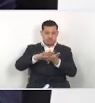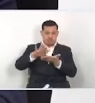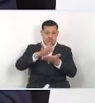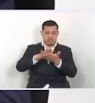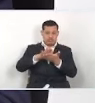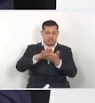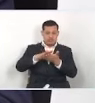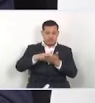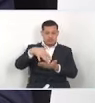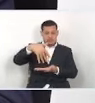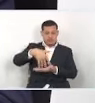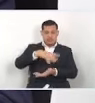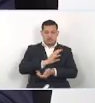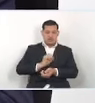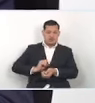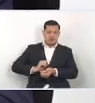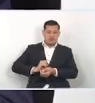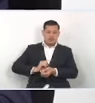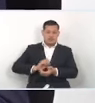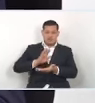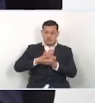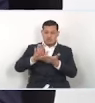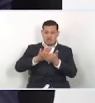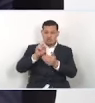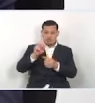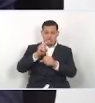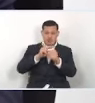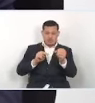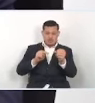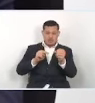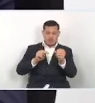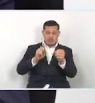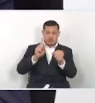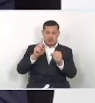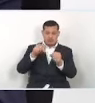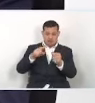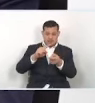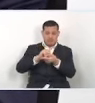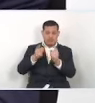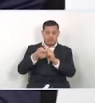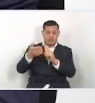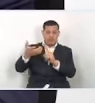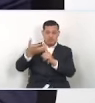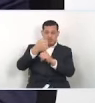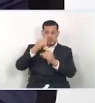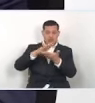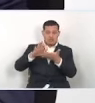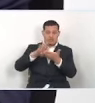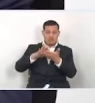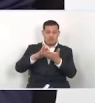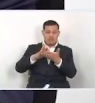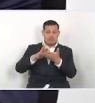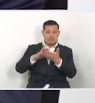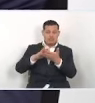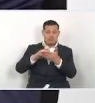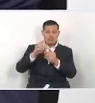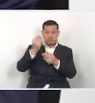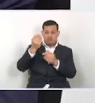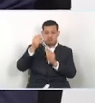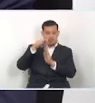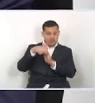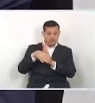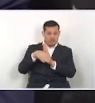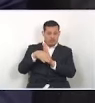de los salvadoreños. Si lo que te costaba $1, ahora puedes adquirir con menos dinero, un poco